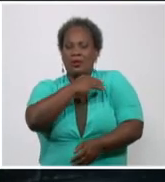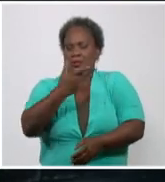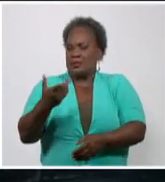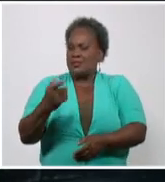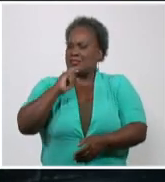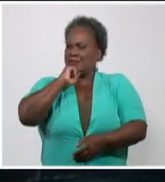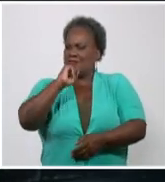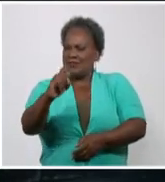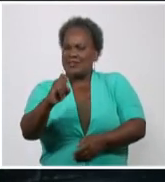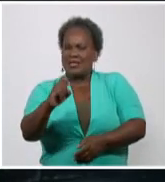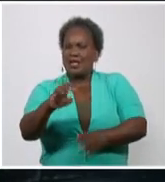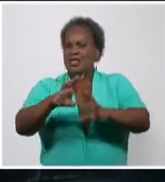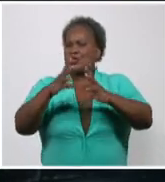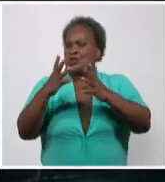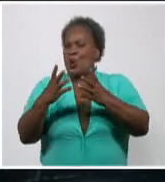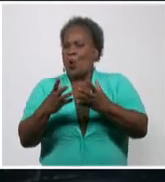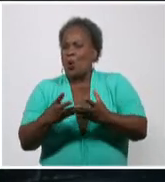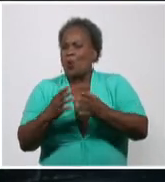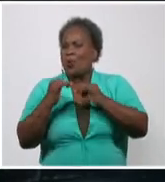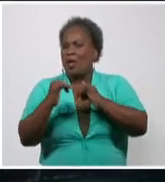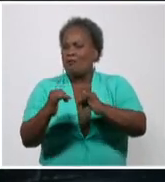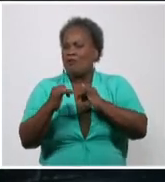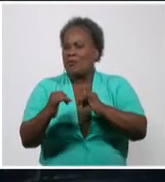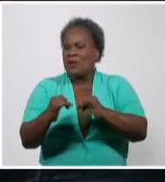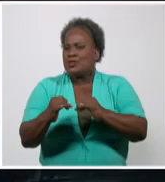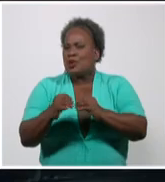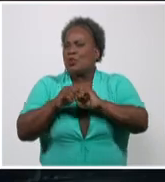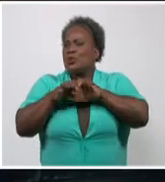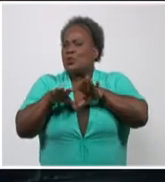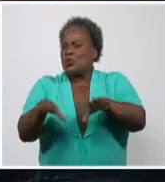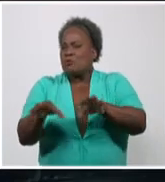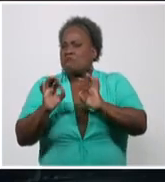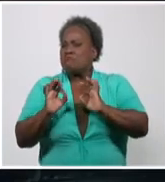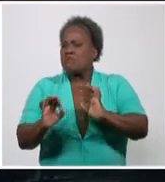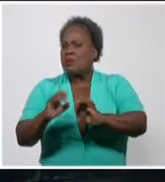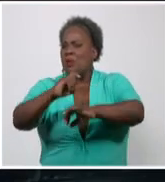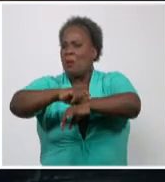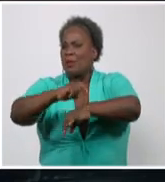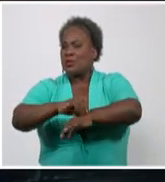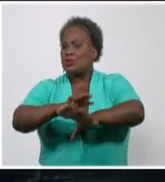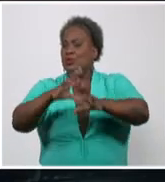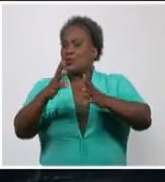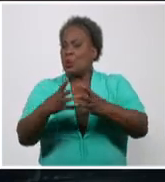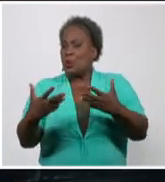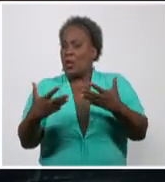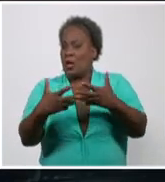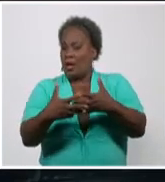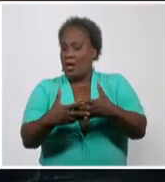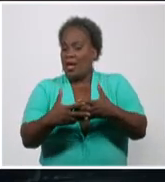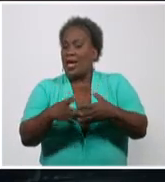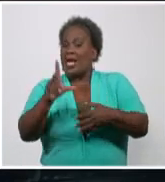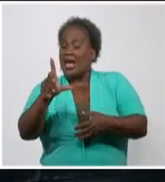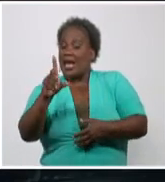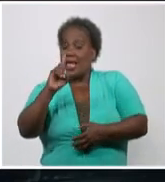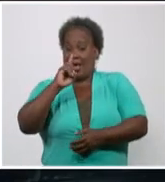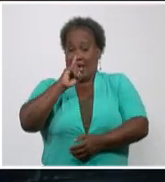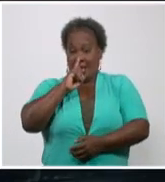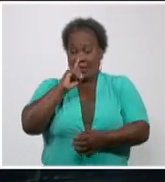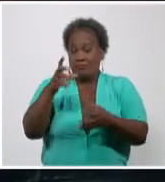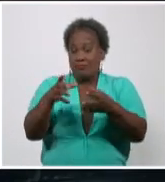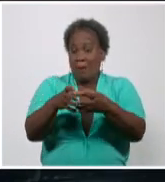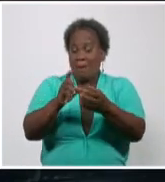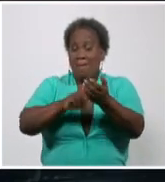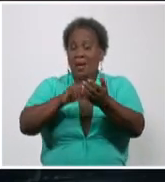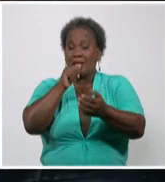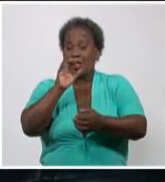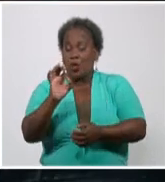hayan filtrado tantas cosas a la misma vez y todas, todas relacionadas con el ELN. El supuesto ataque, una